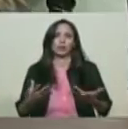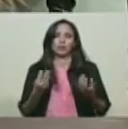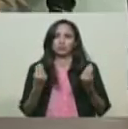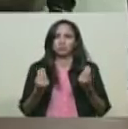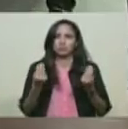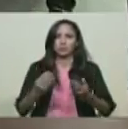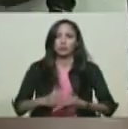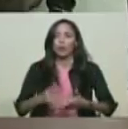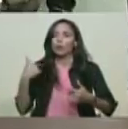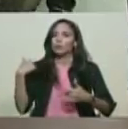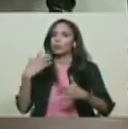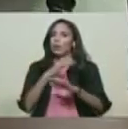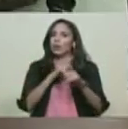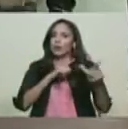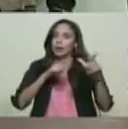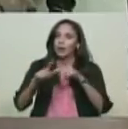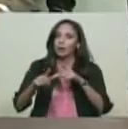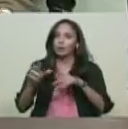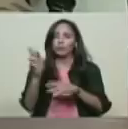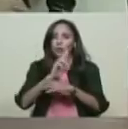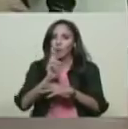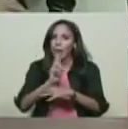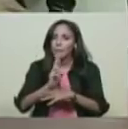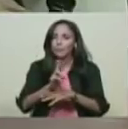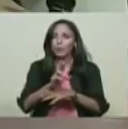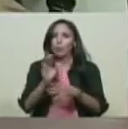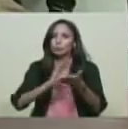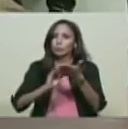dispuesto inclusive a tomar una medida más radical todavía.